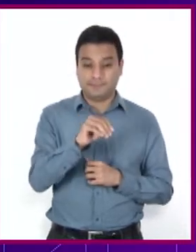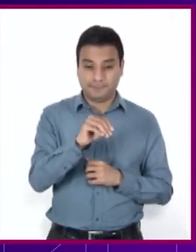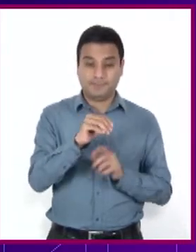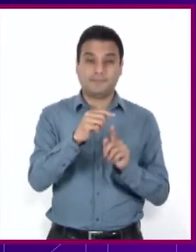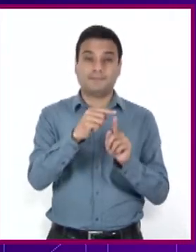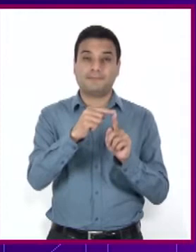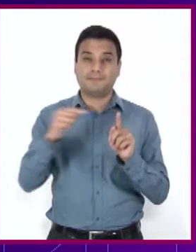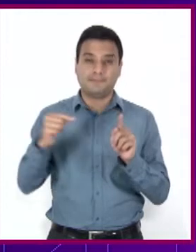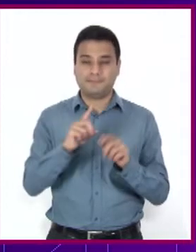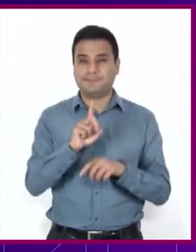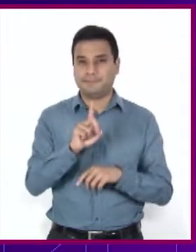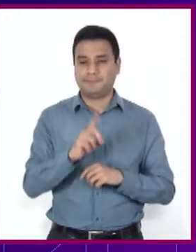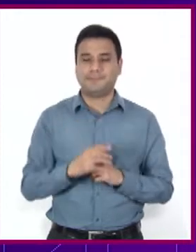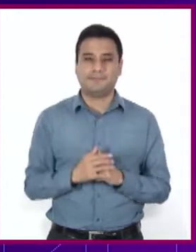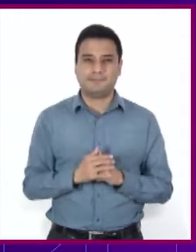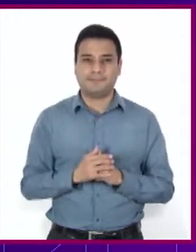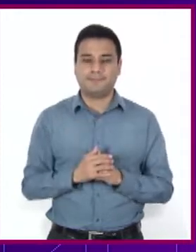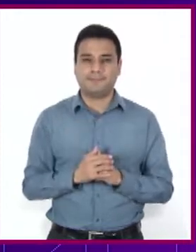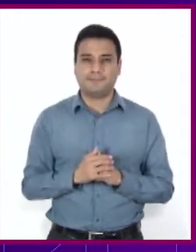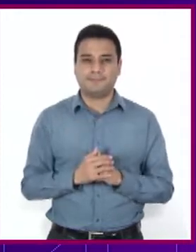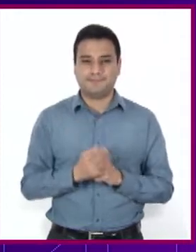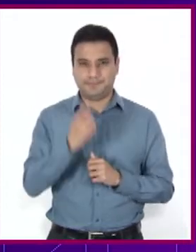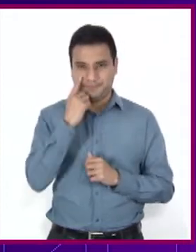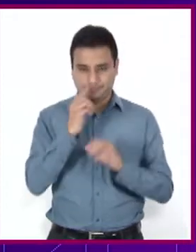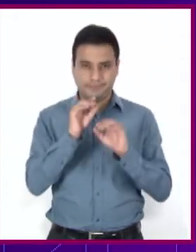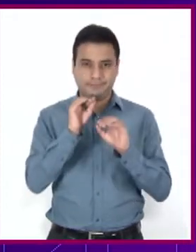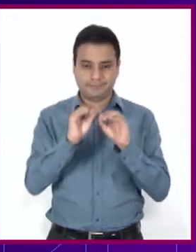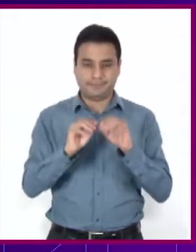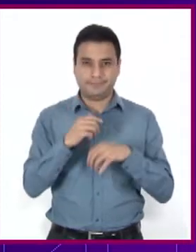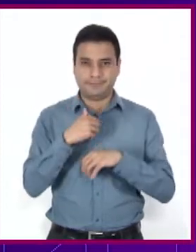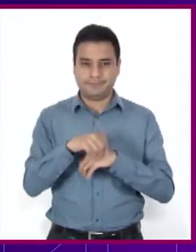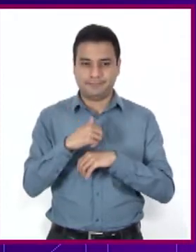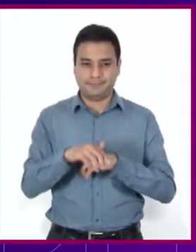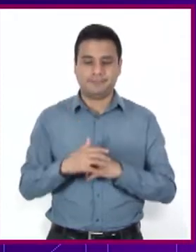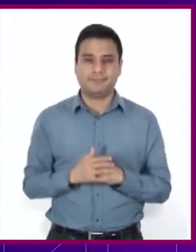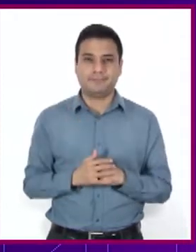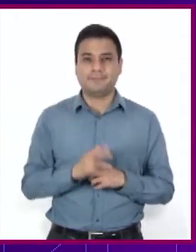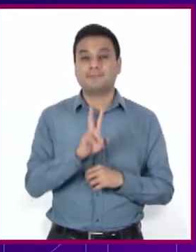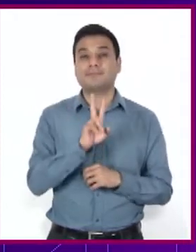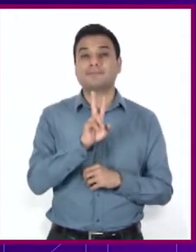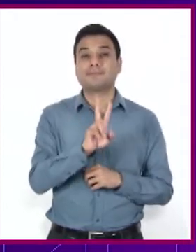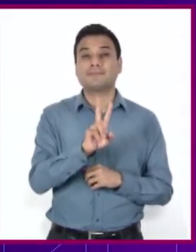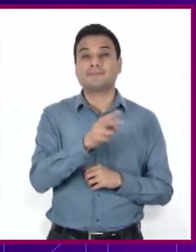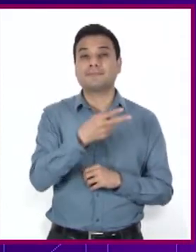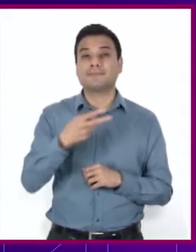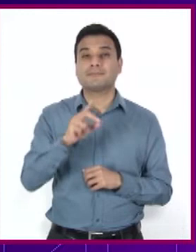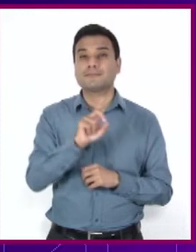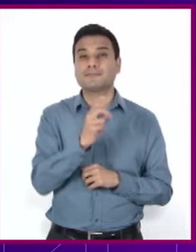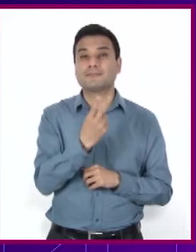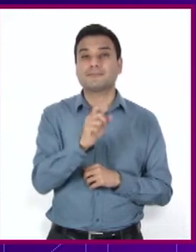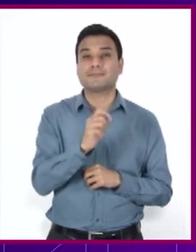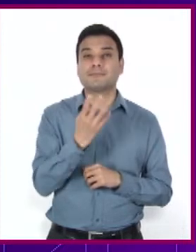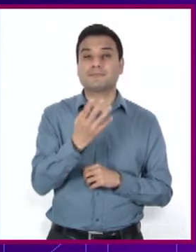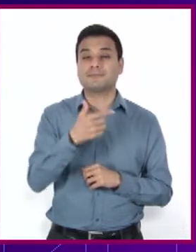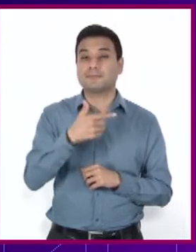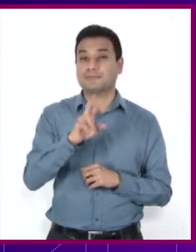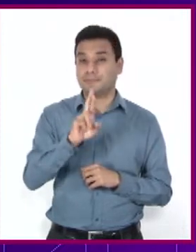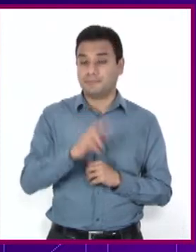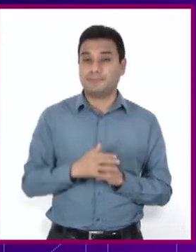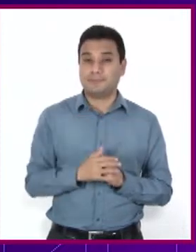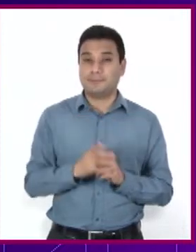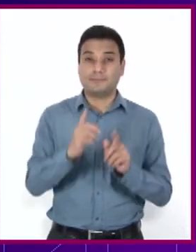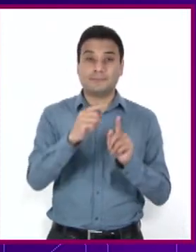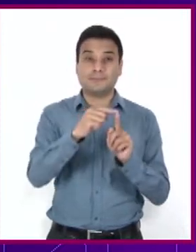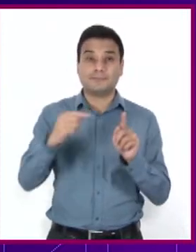densidad. Sustituyendo datos en la fórmula tenemos que el volumen es igual a 32.4 gramos